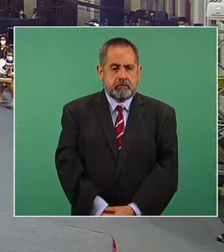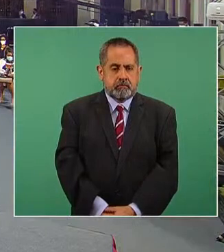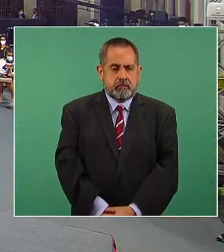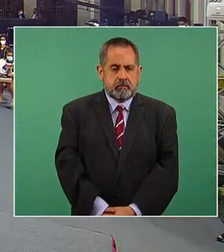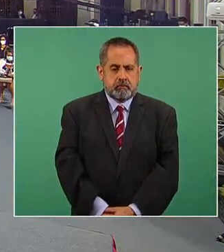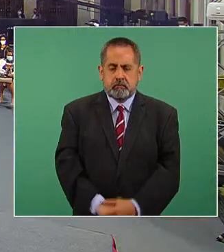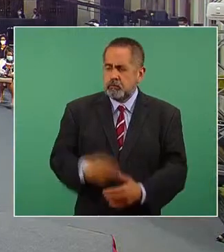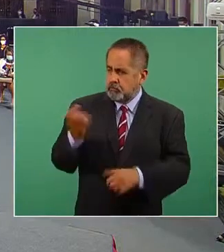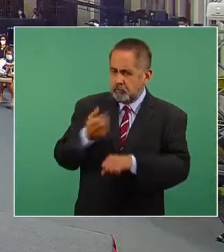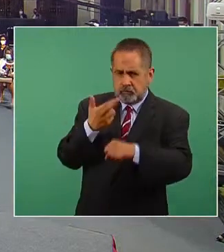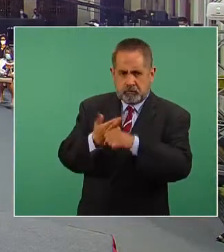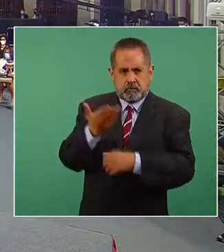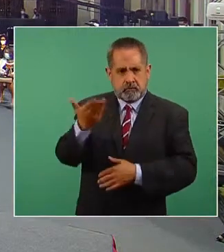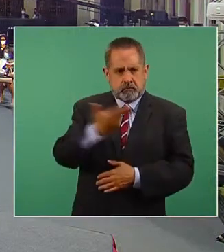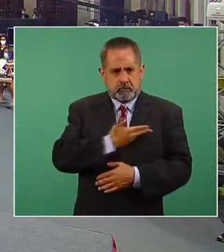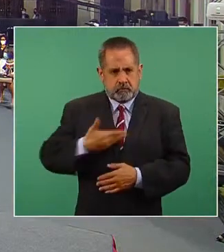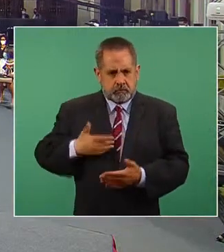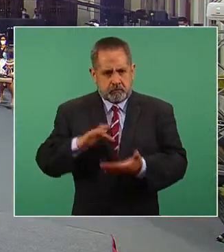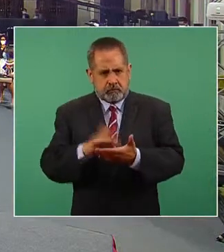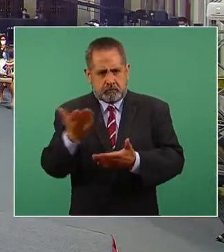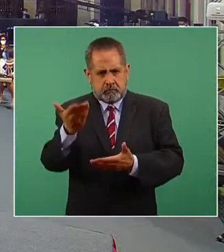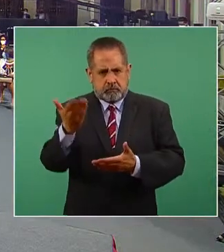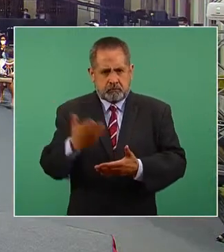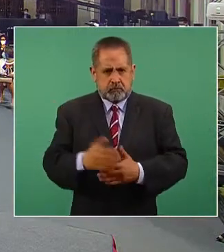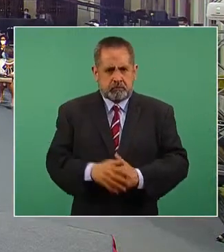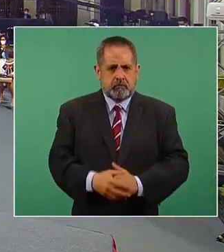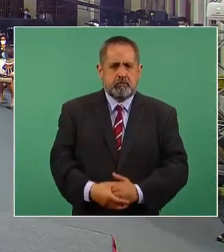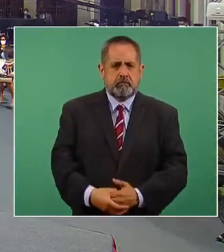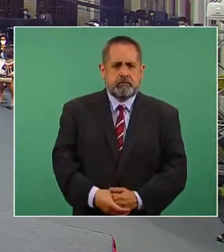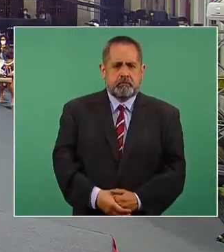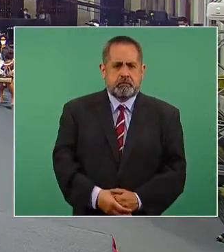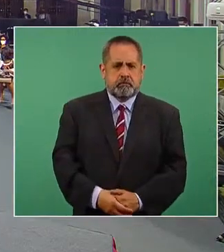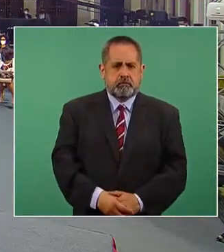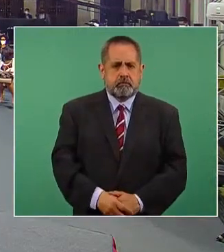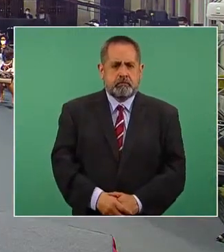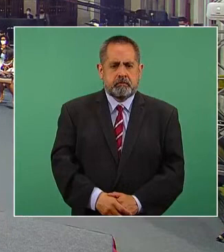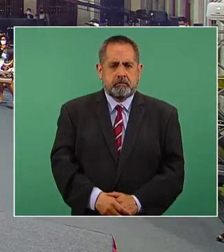Muchas gracias, secretaria. Muchas gracias, señor presidente.